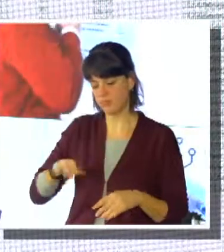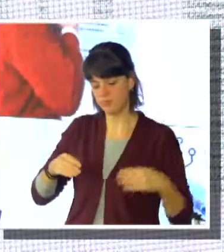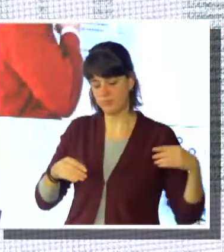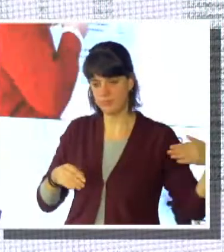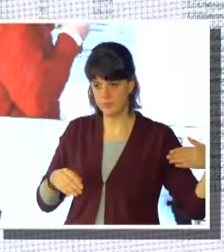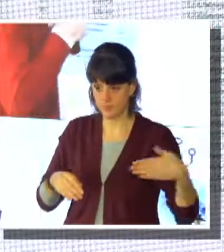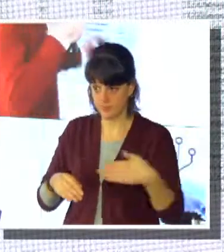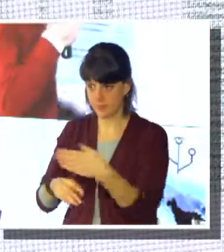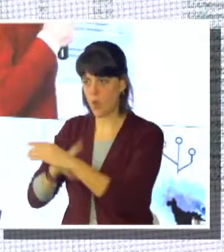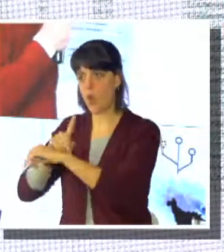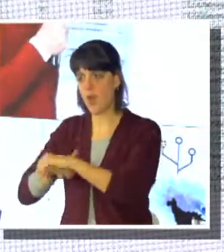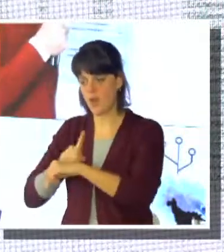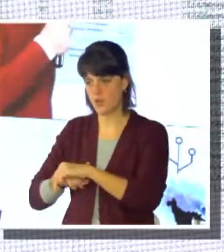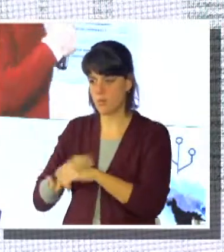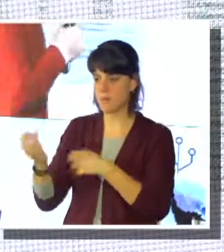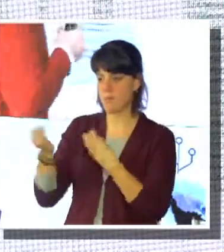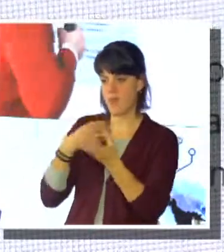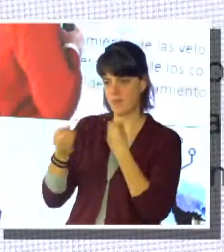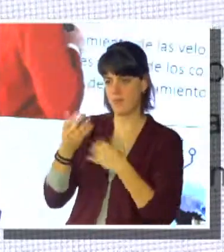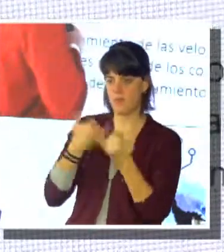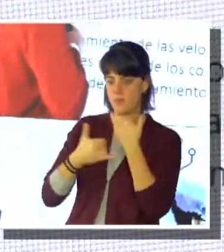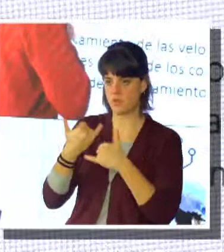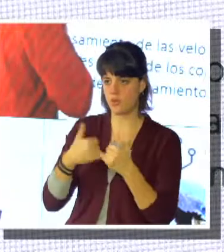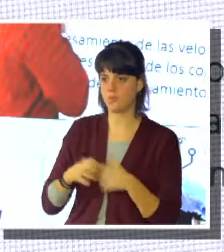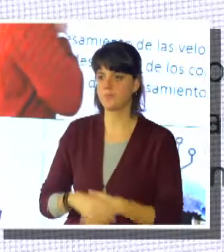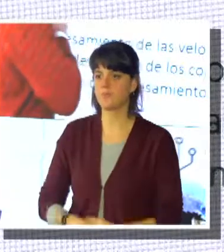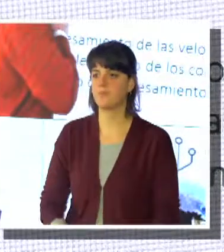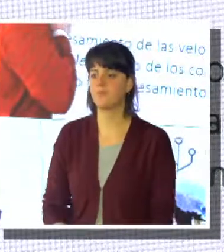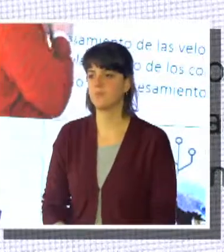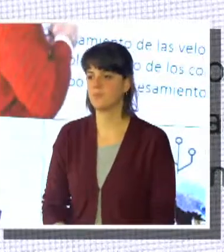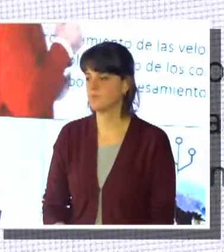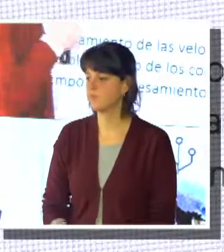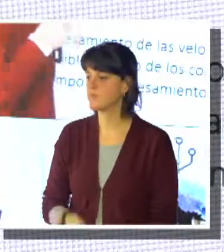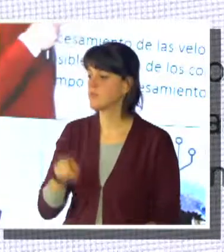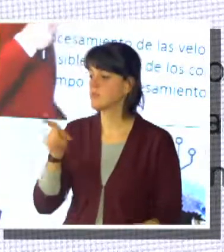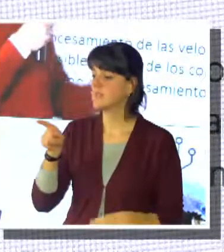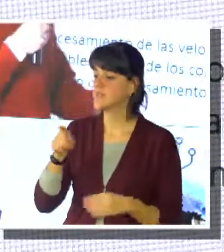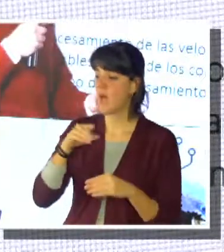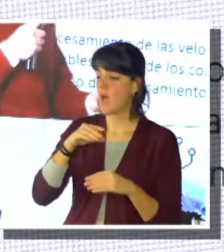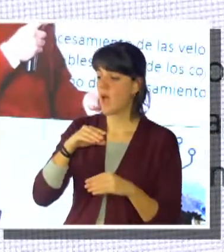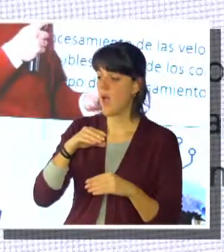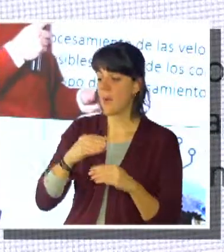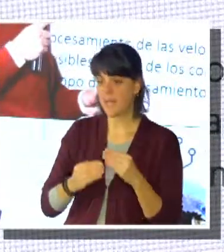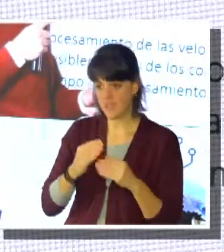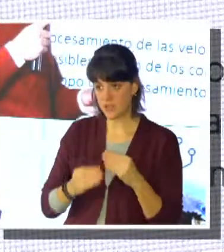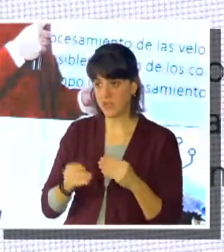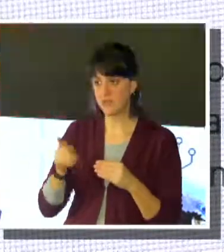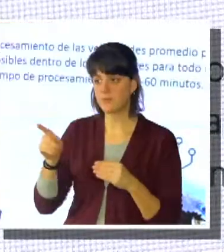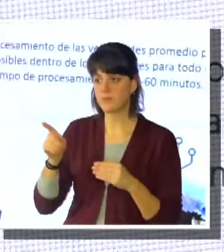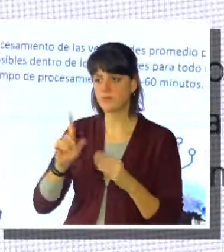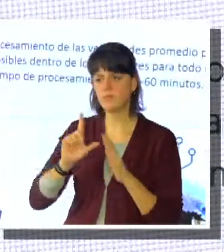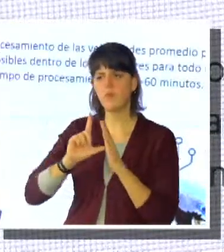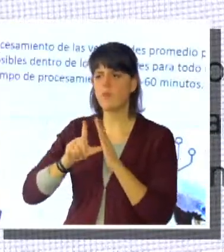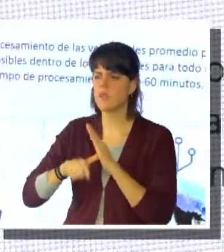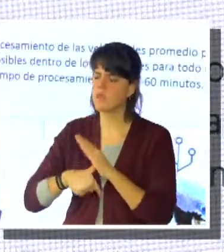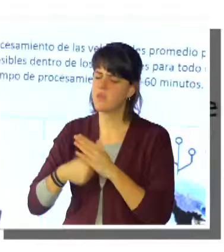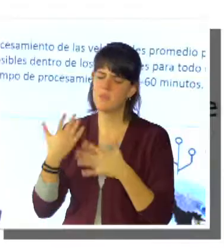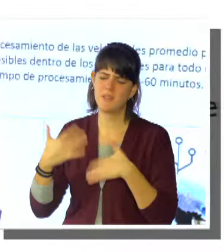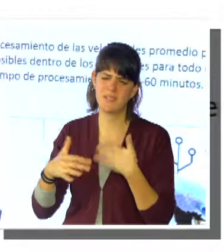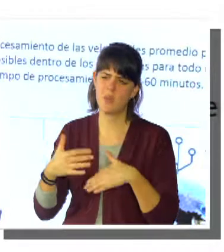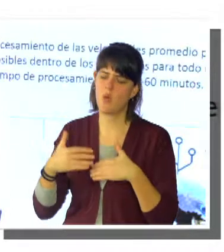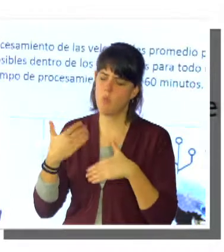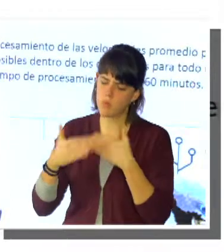cada uno y nos da una cota inferior de 4 personas. Entonces podemos estimar que a las 10:03 de ese día